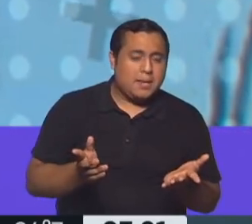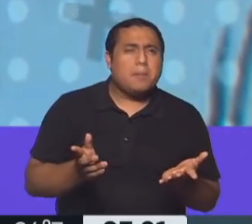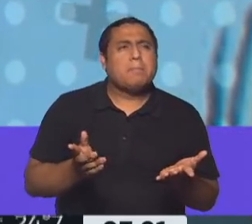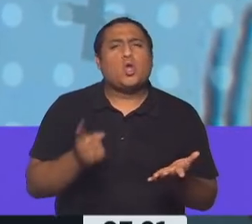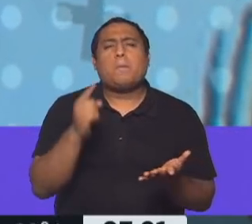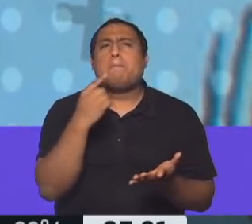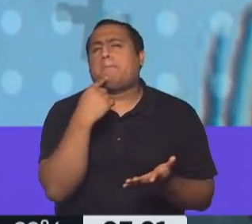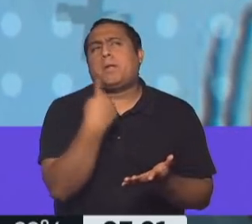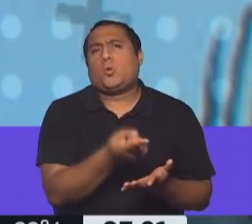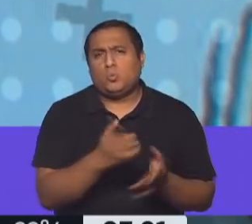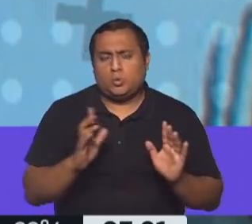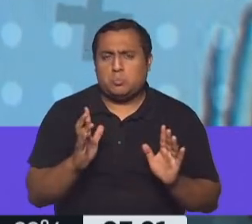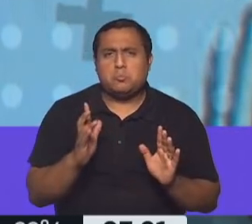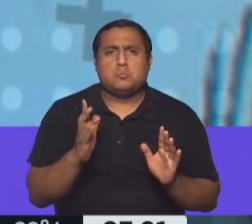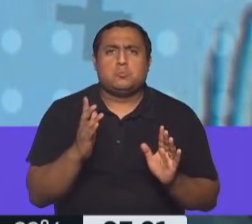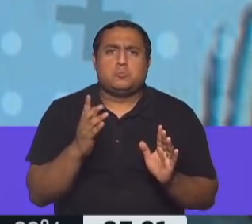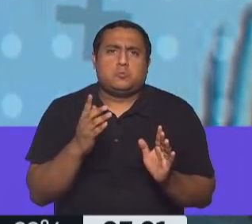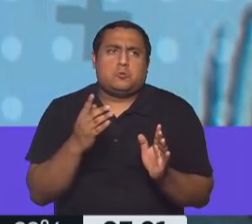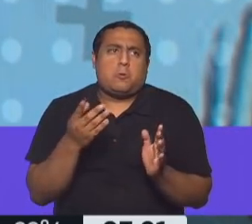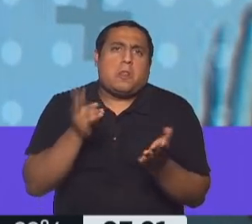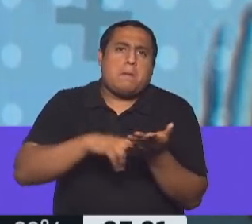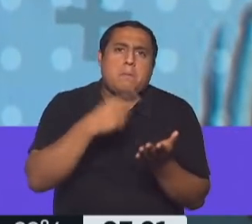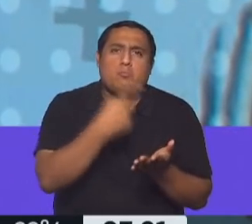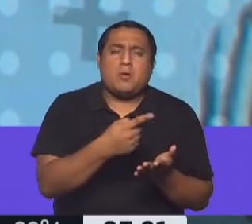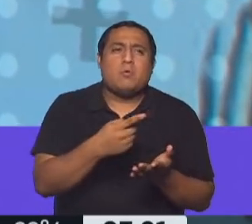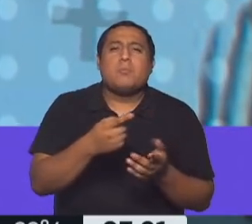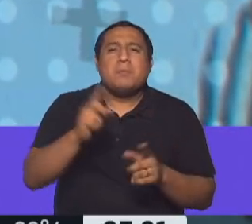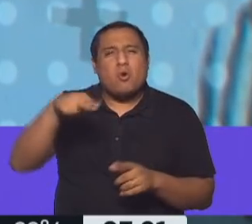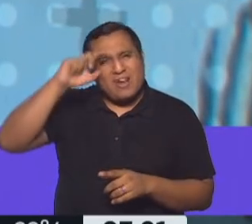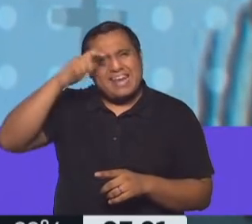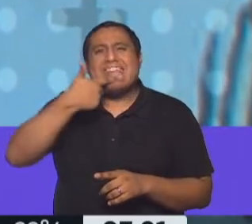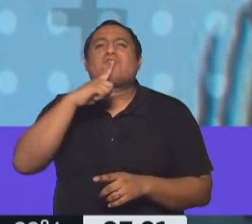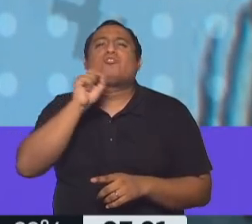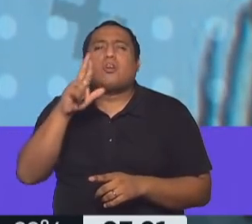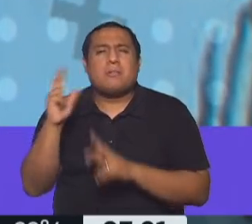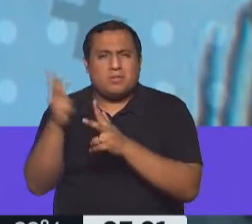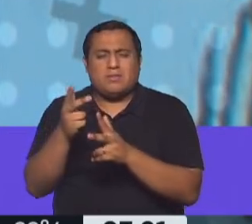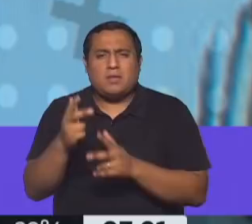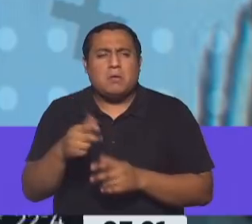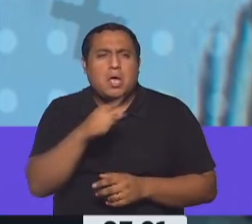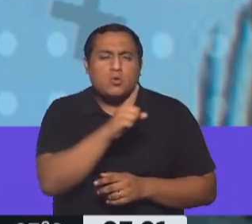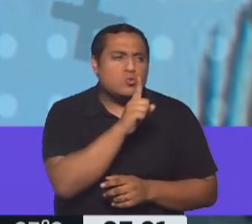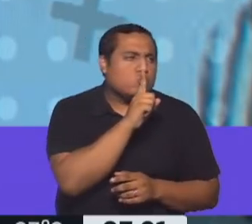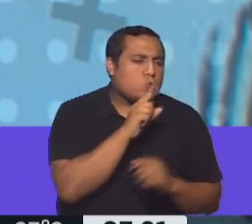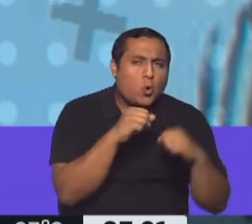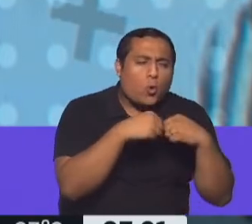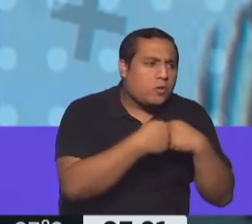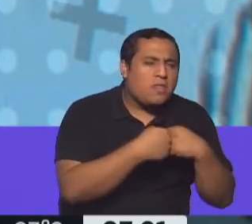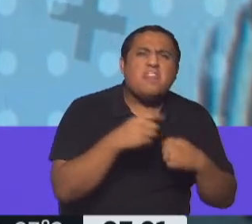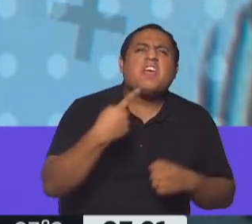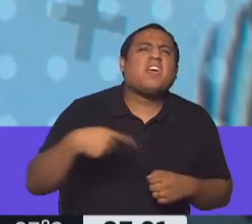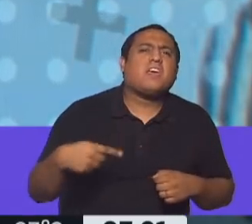La pregunta, y yo se la replico porque se lo he escuchado decir muchas veces a Néstor, ¿qué escondían estos